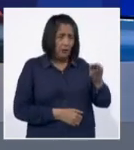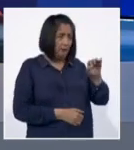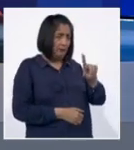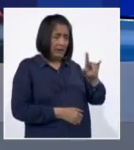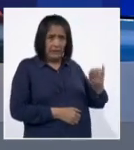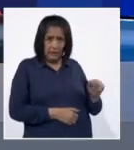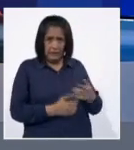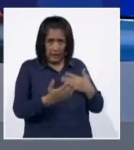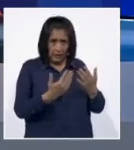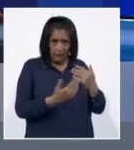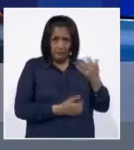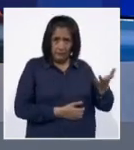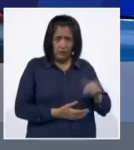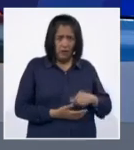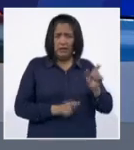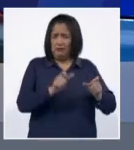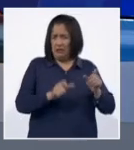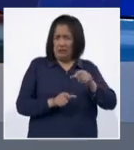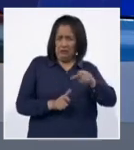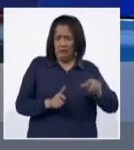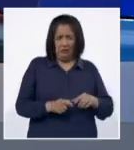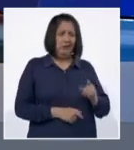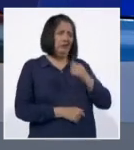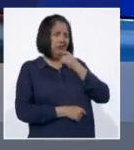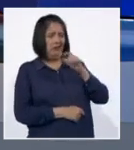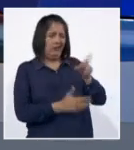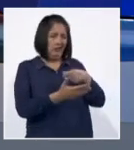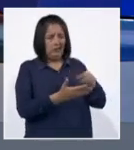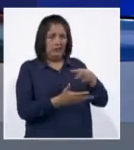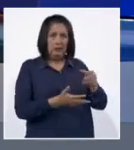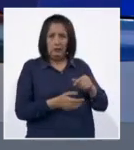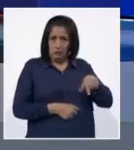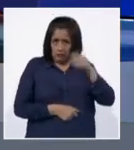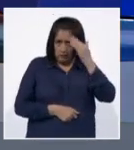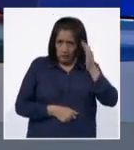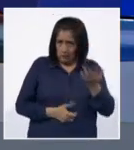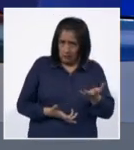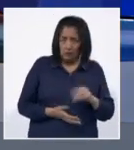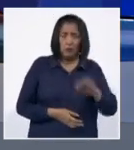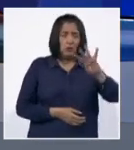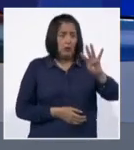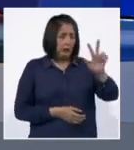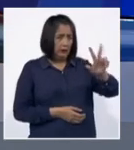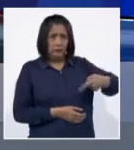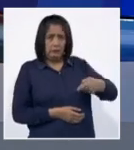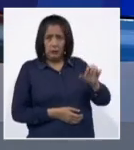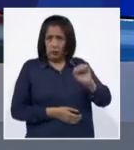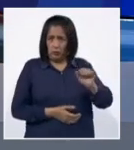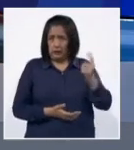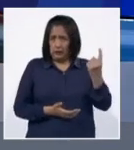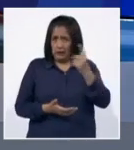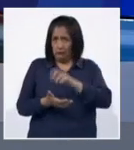ha salido al frente porque, digamos, todo el mundo la está cuestionando, la está criticando, luego que se conociera que recibe 43.000